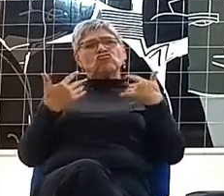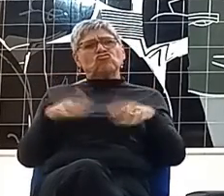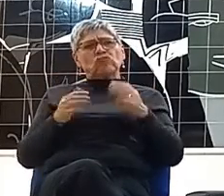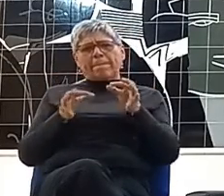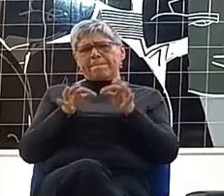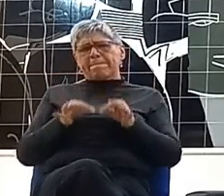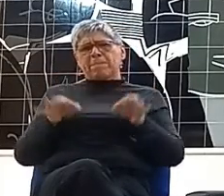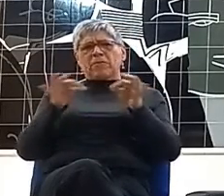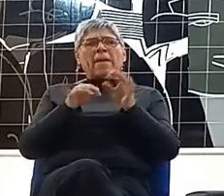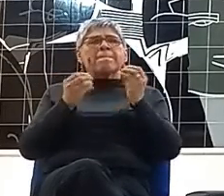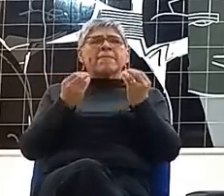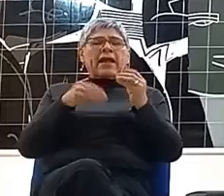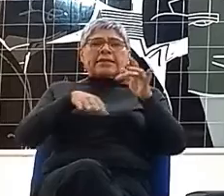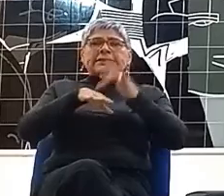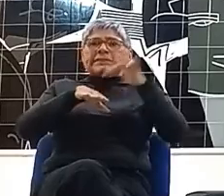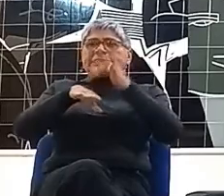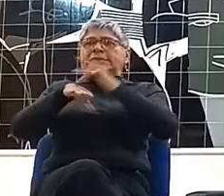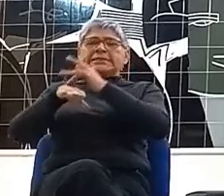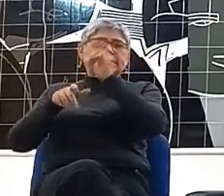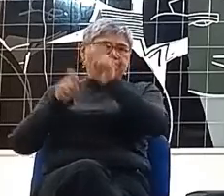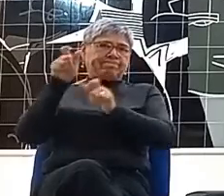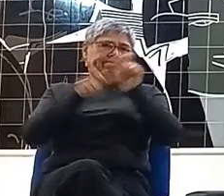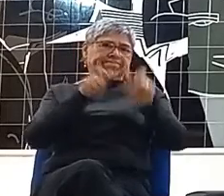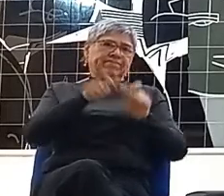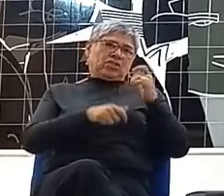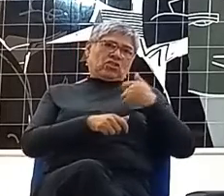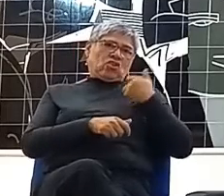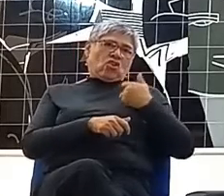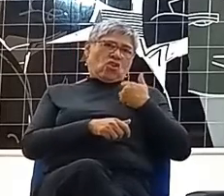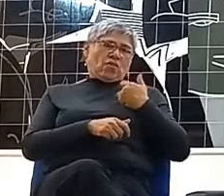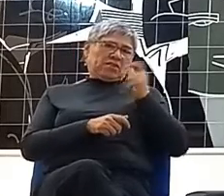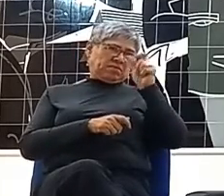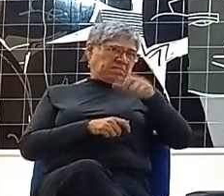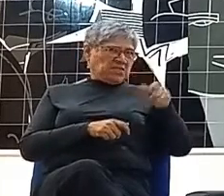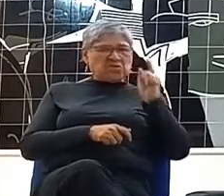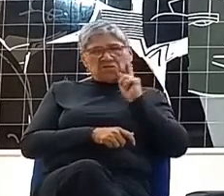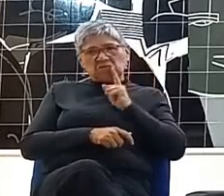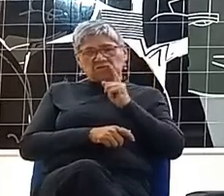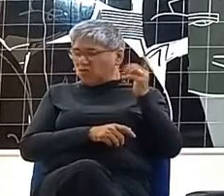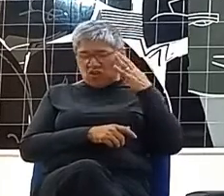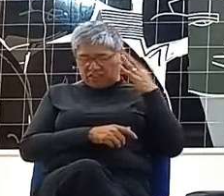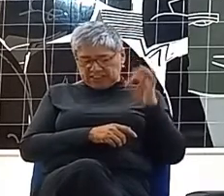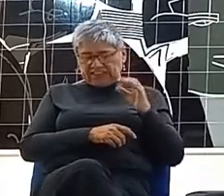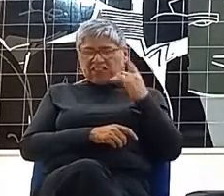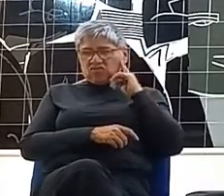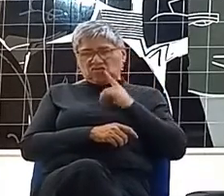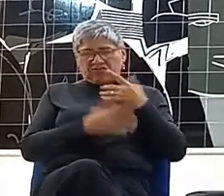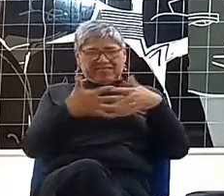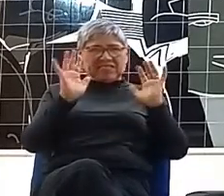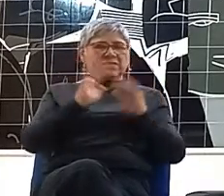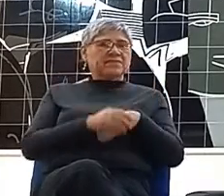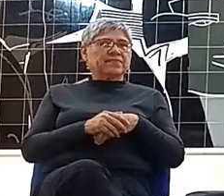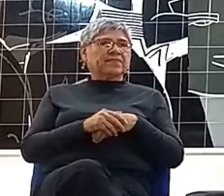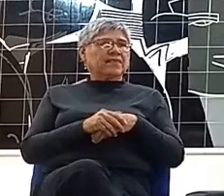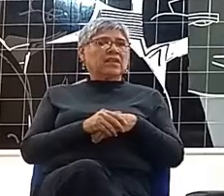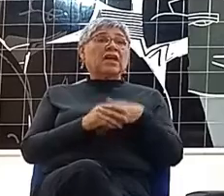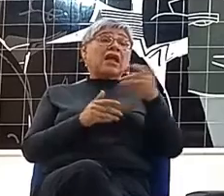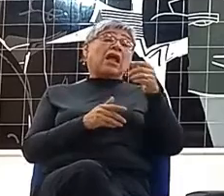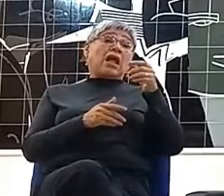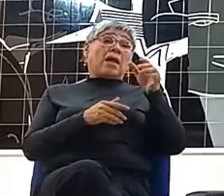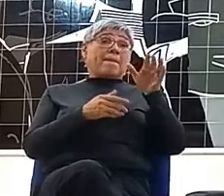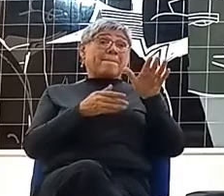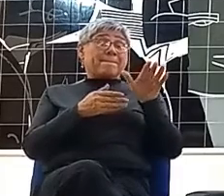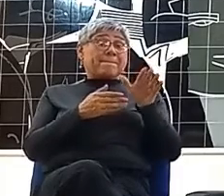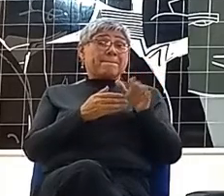la sensibilidad de una generación, desde Gildardo Castaño Orozco, que fue maestro de economía